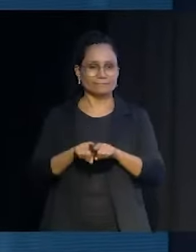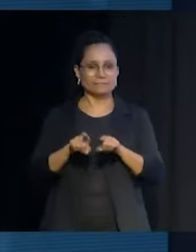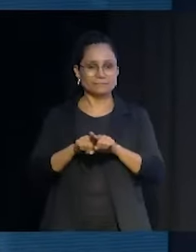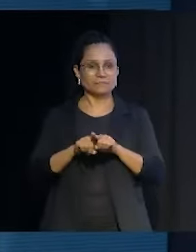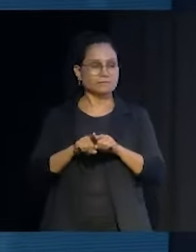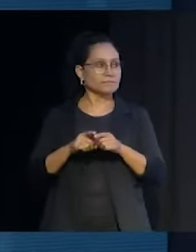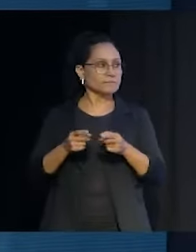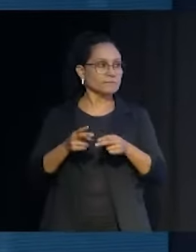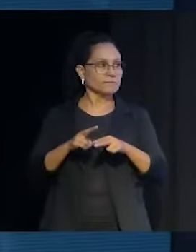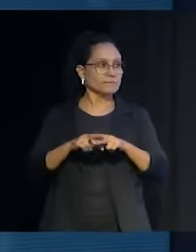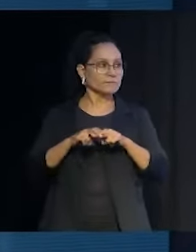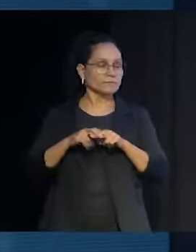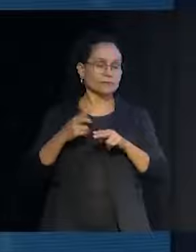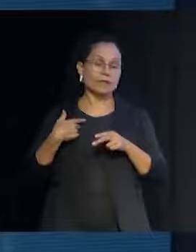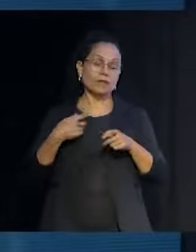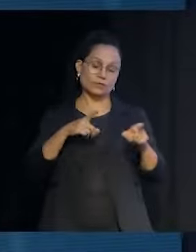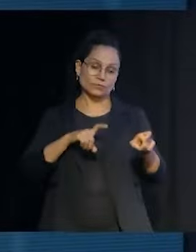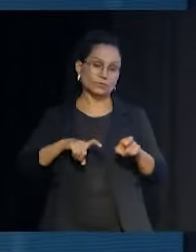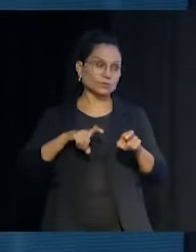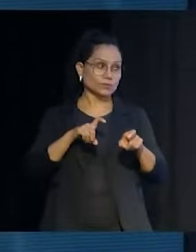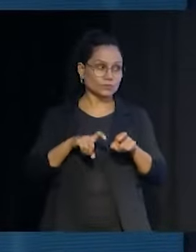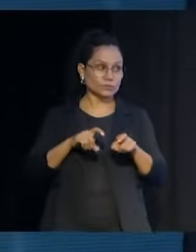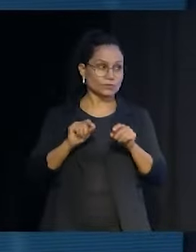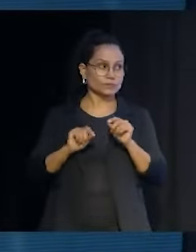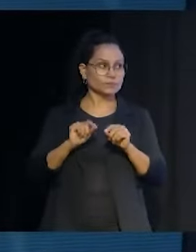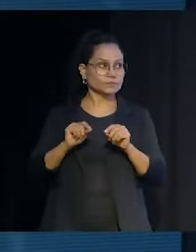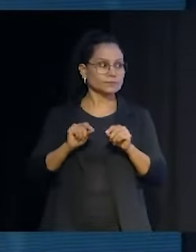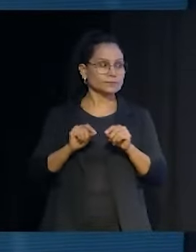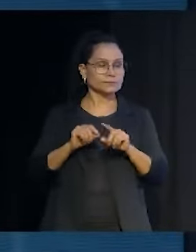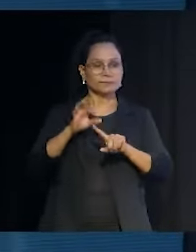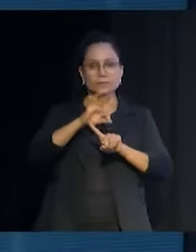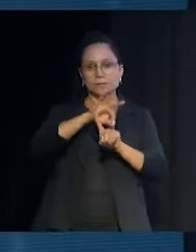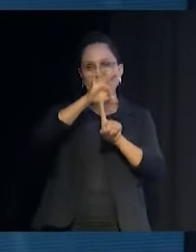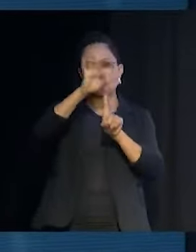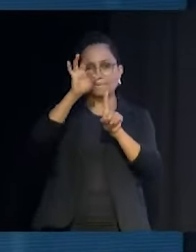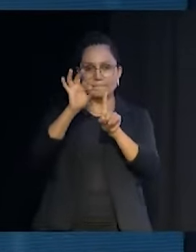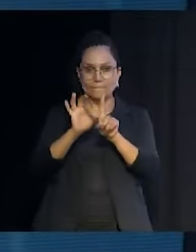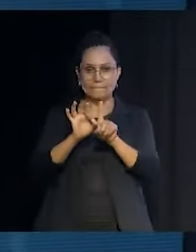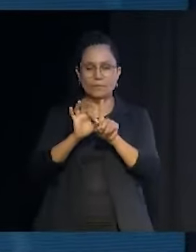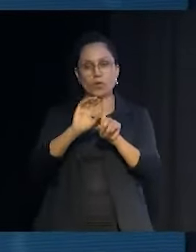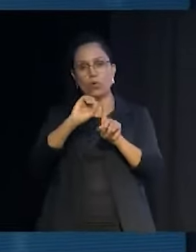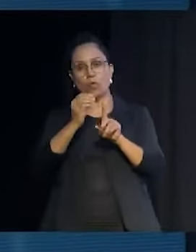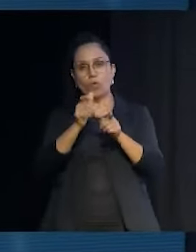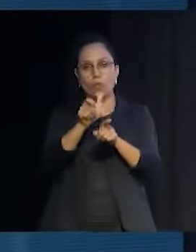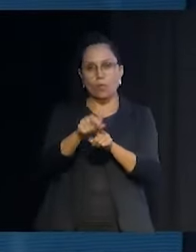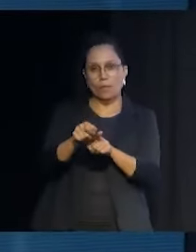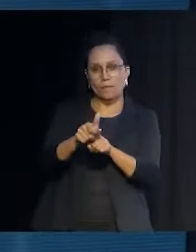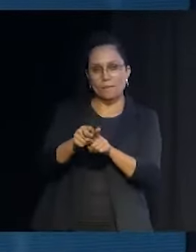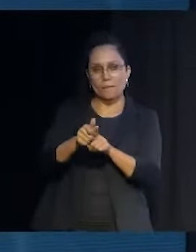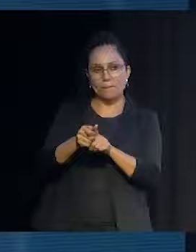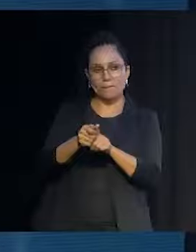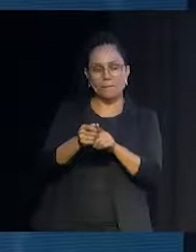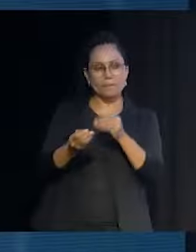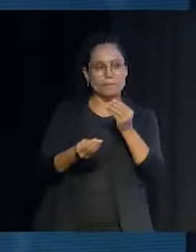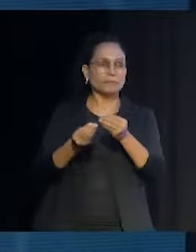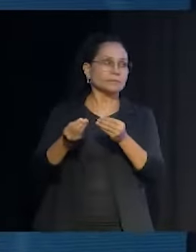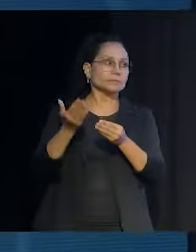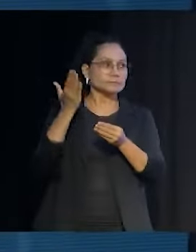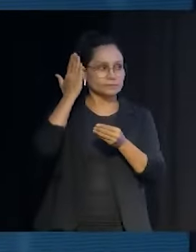1000 veces, porque yo soy agricultor. Cuando yo tengo una semente, una semilla de soja o de